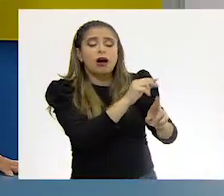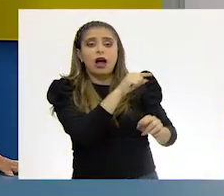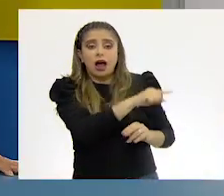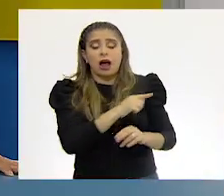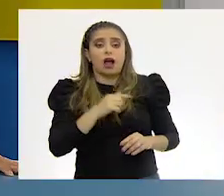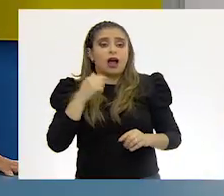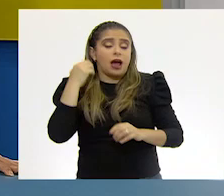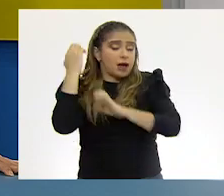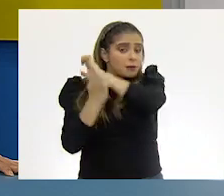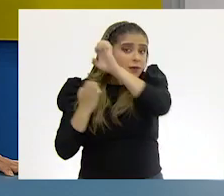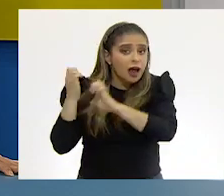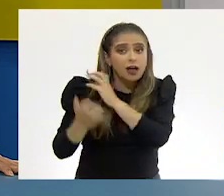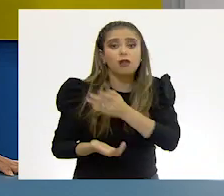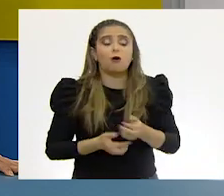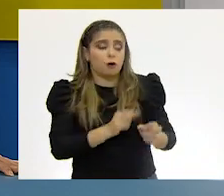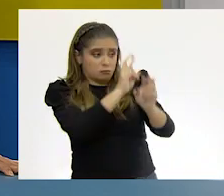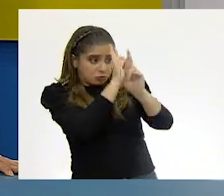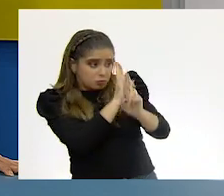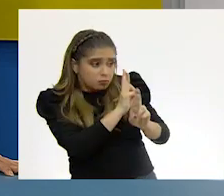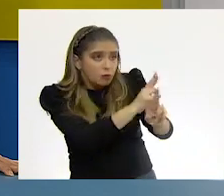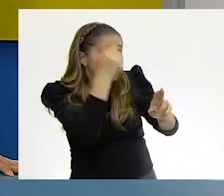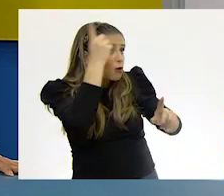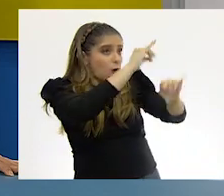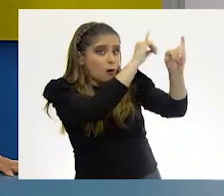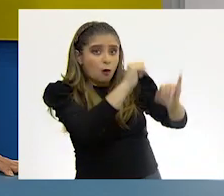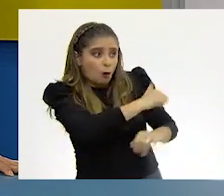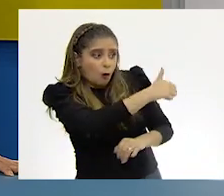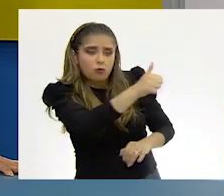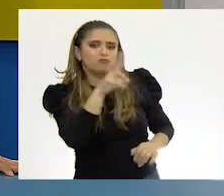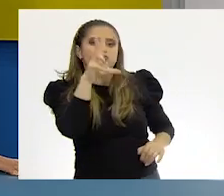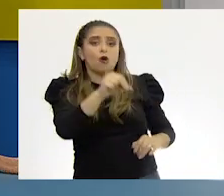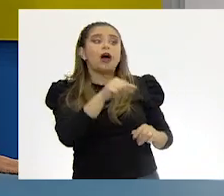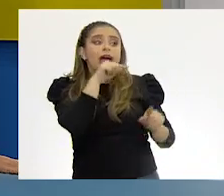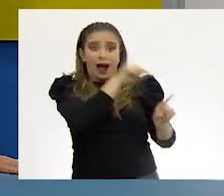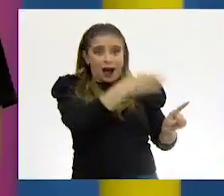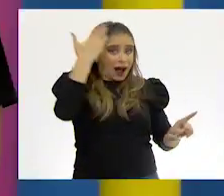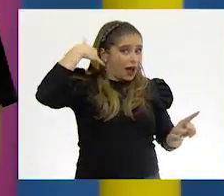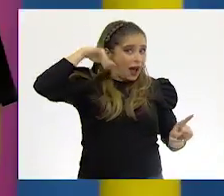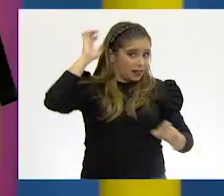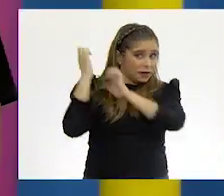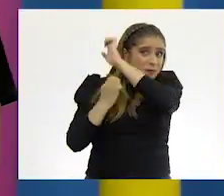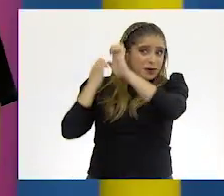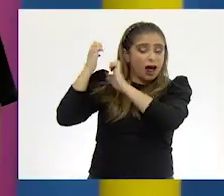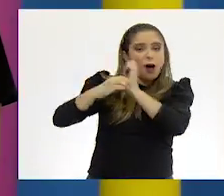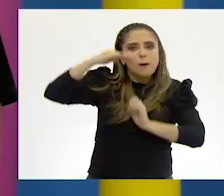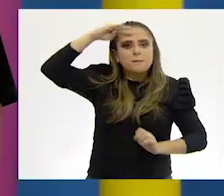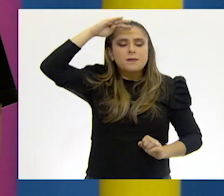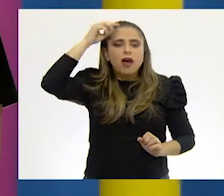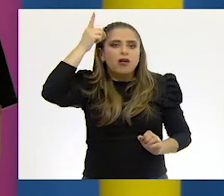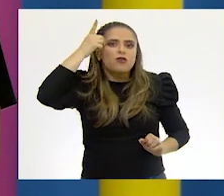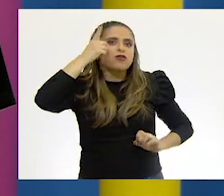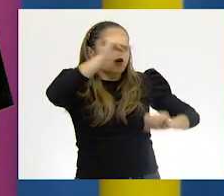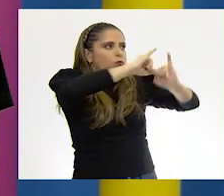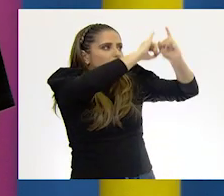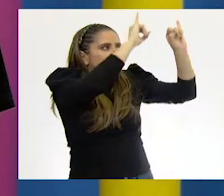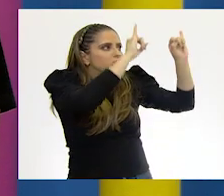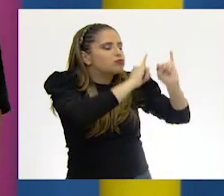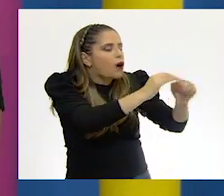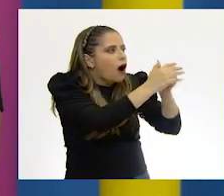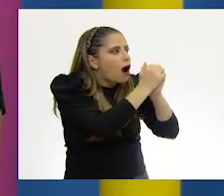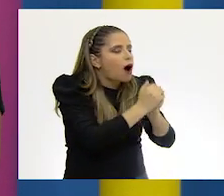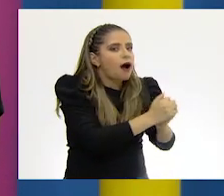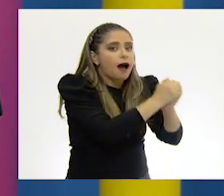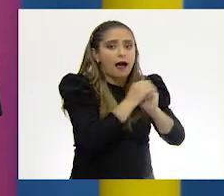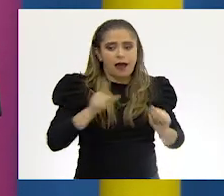romanos, porque en ese tiempo el emperador era considerado como un dios. Eso que mencionas lo leí en el libro de